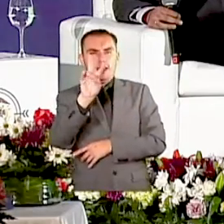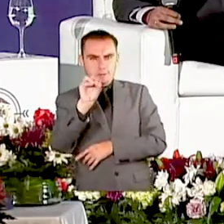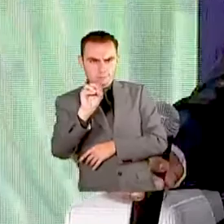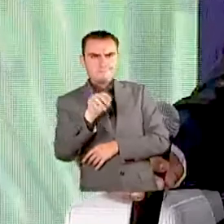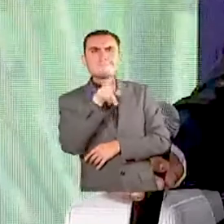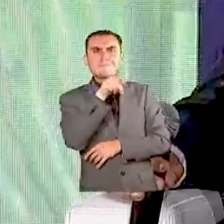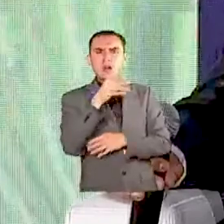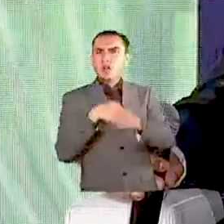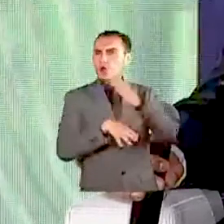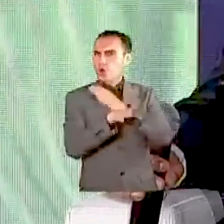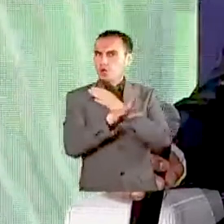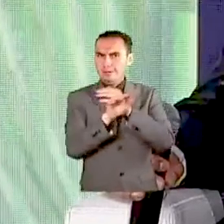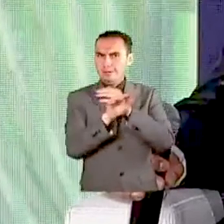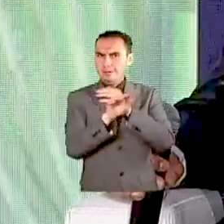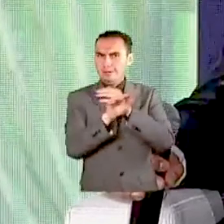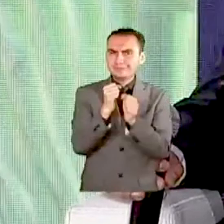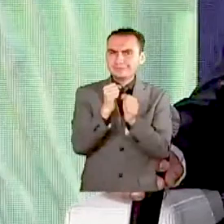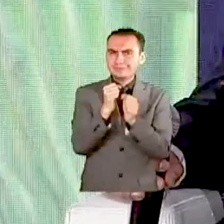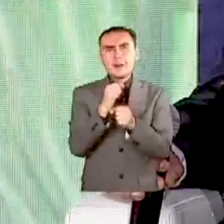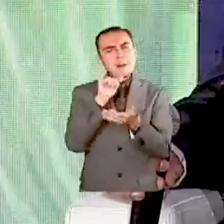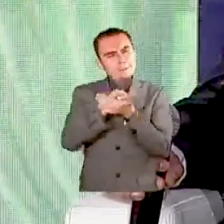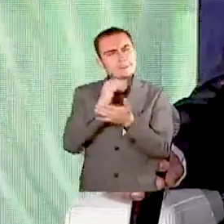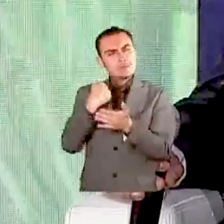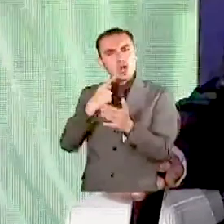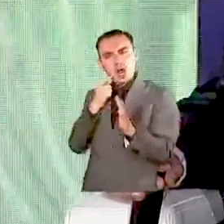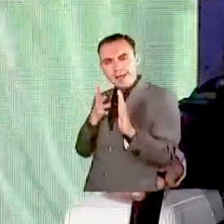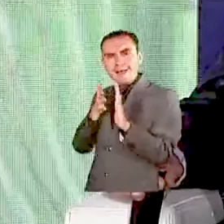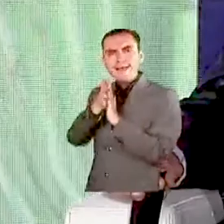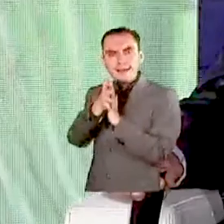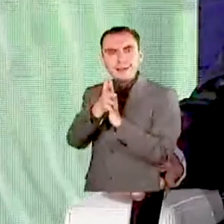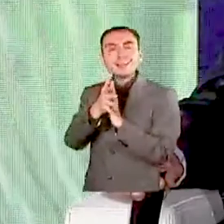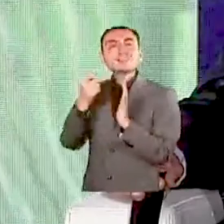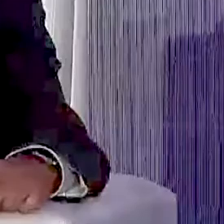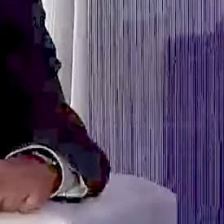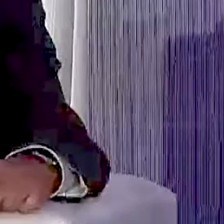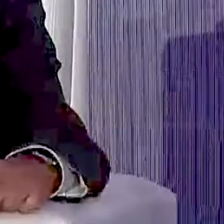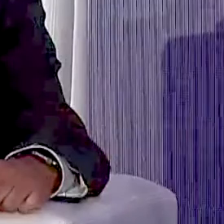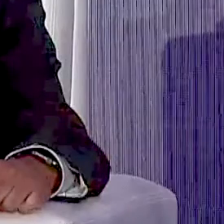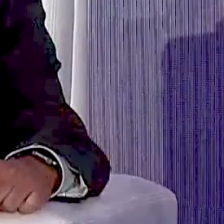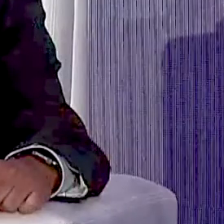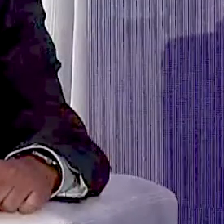eso. Y como lo dije en mi presentación, nos enfocamos mucho en la preocupación